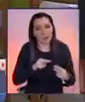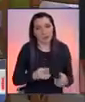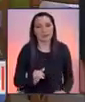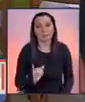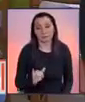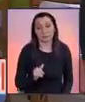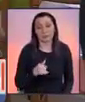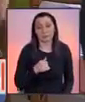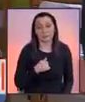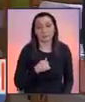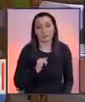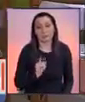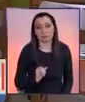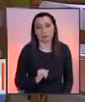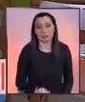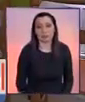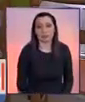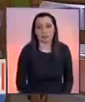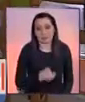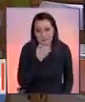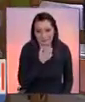chileno? Sí.